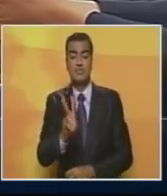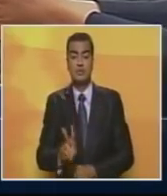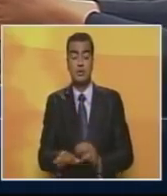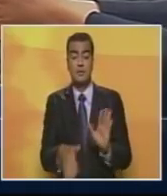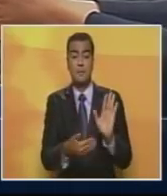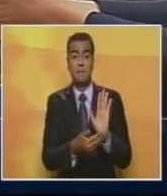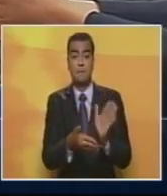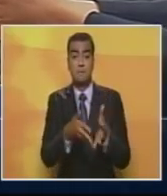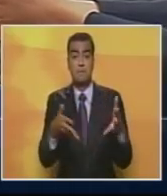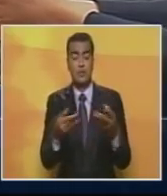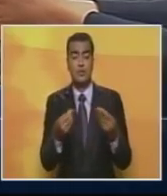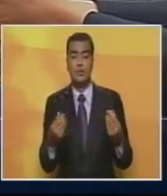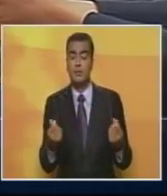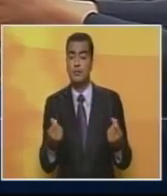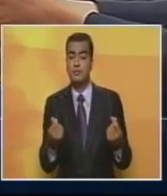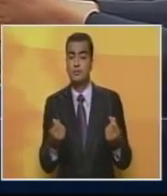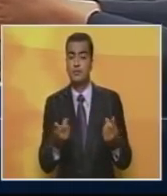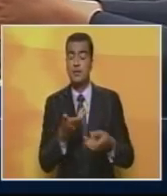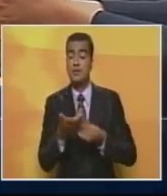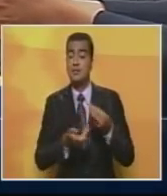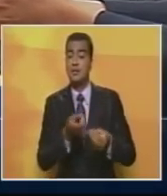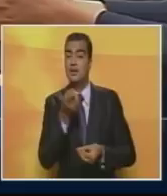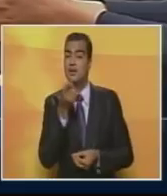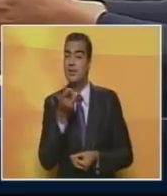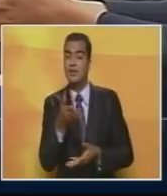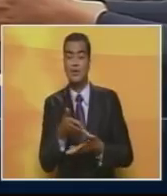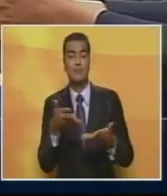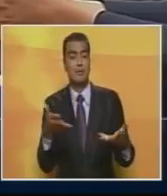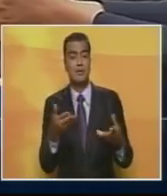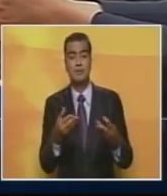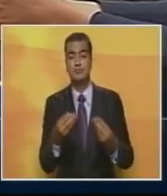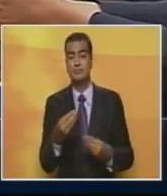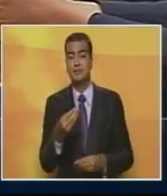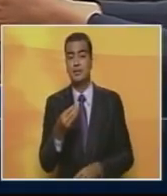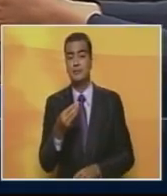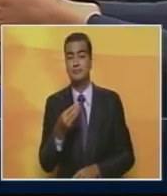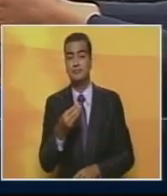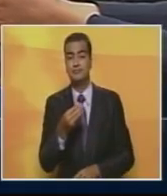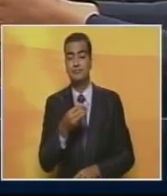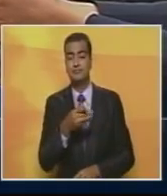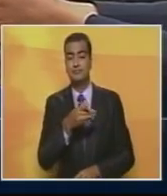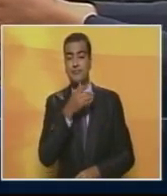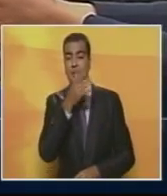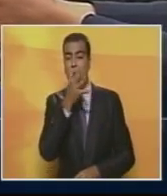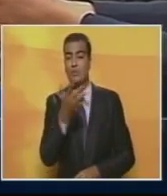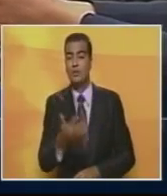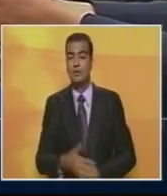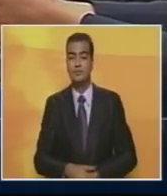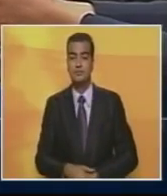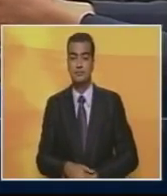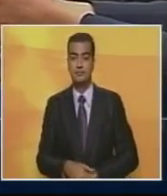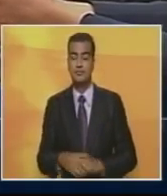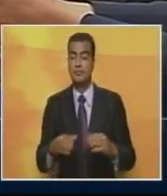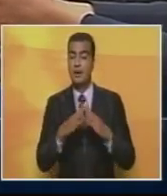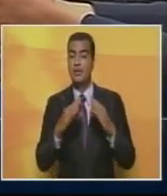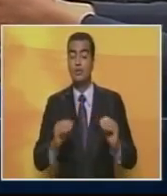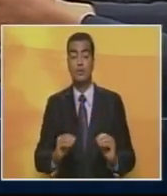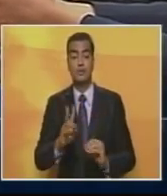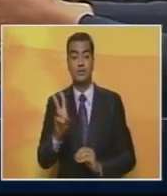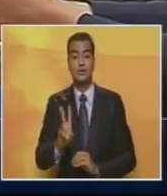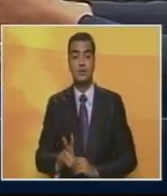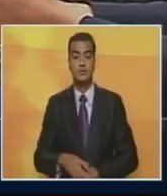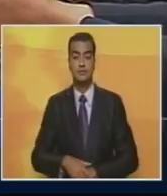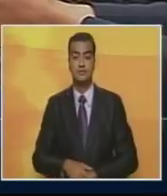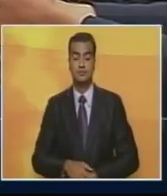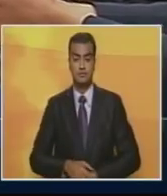indicadores macroeconómicos, hacen que este aumento sea simple y llanamente sal y agua para todos los